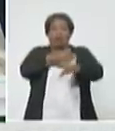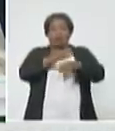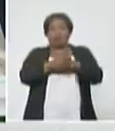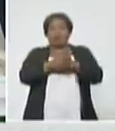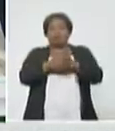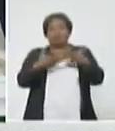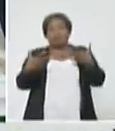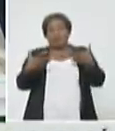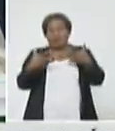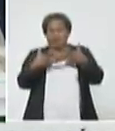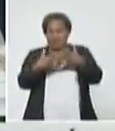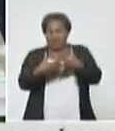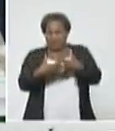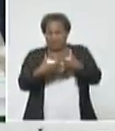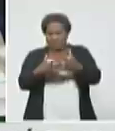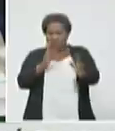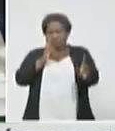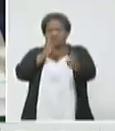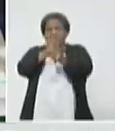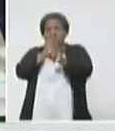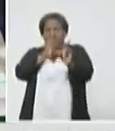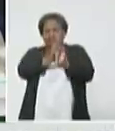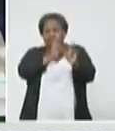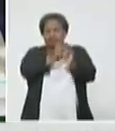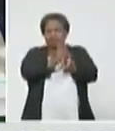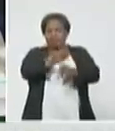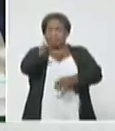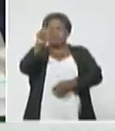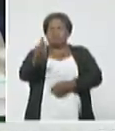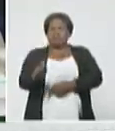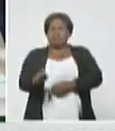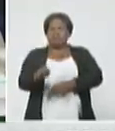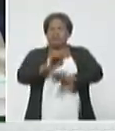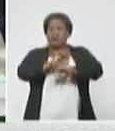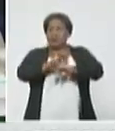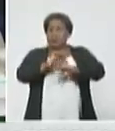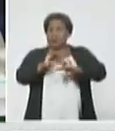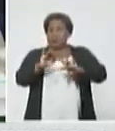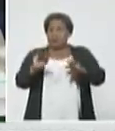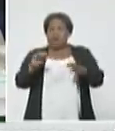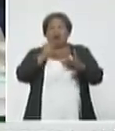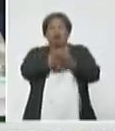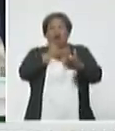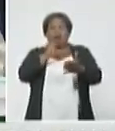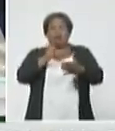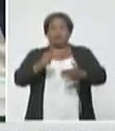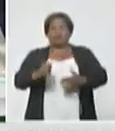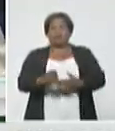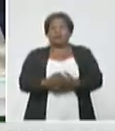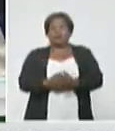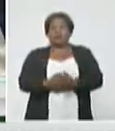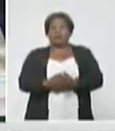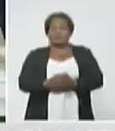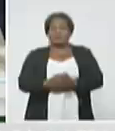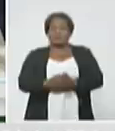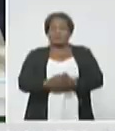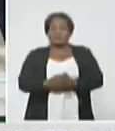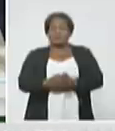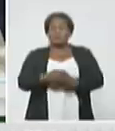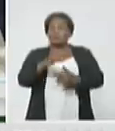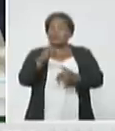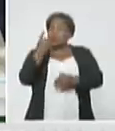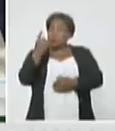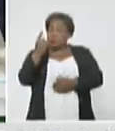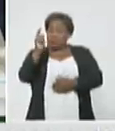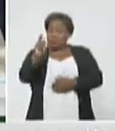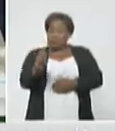relación, el contacto con una persona que ya había sido confirmada. En uno aún no se precisa la fuente